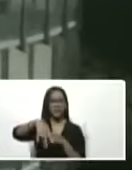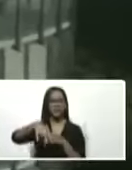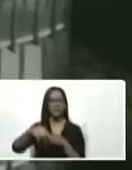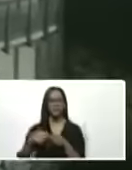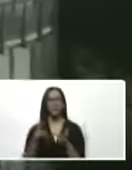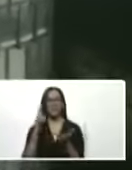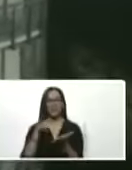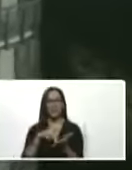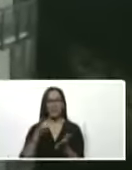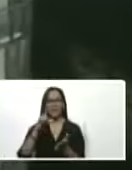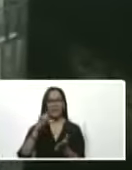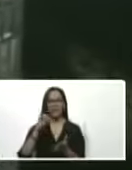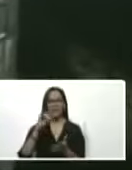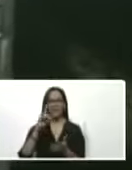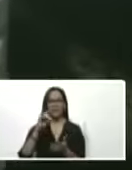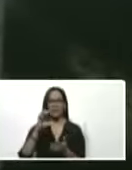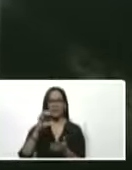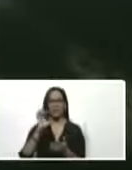llegas al Lídice,